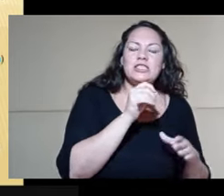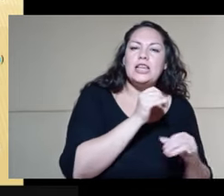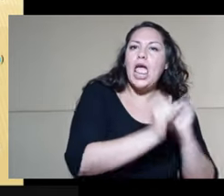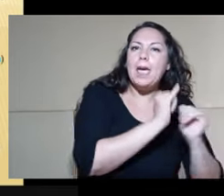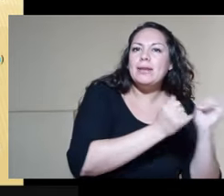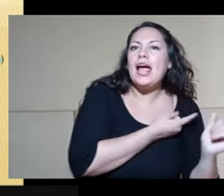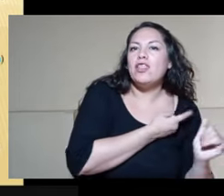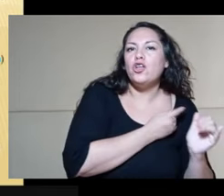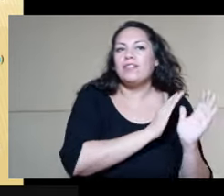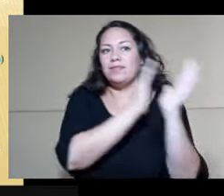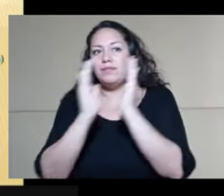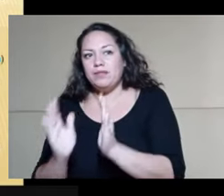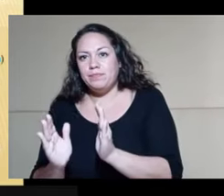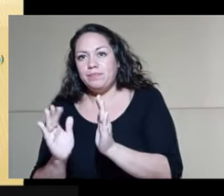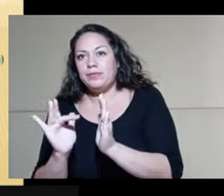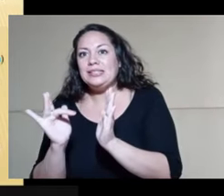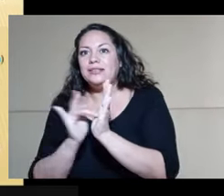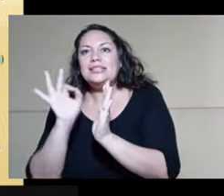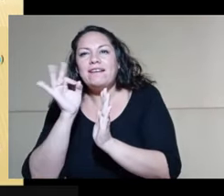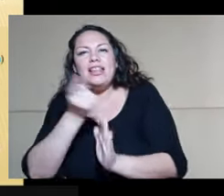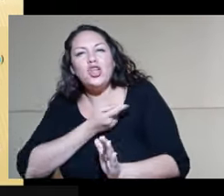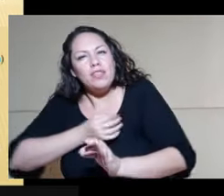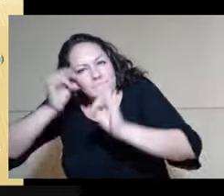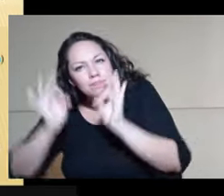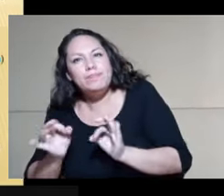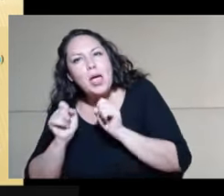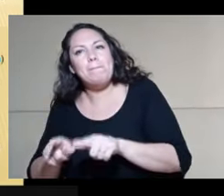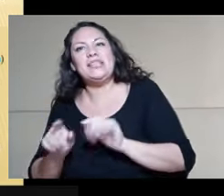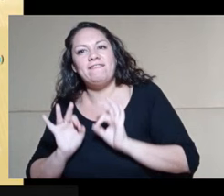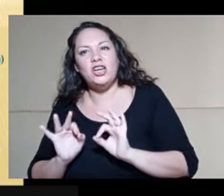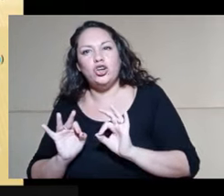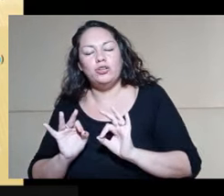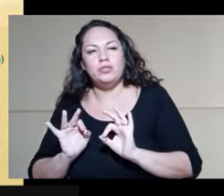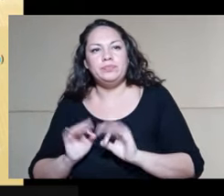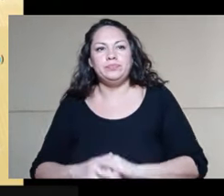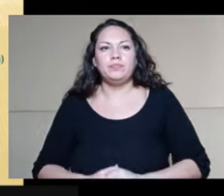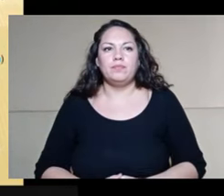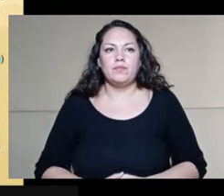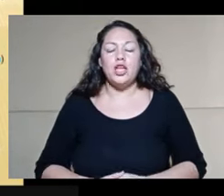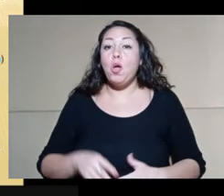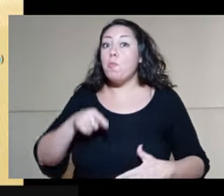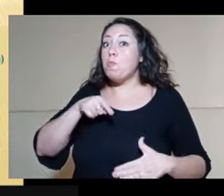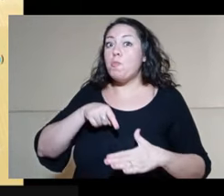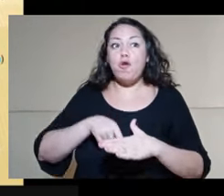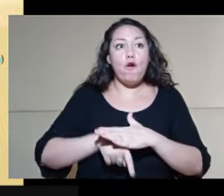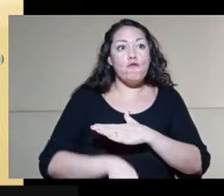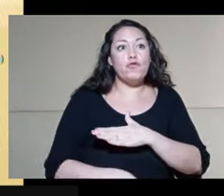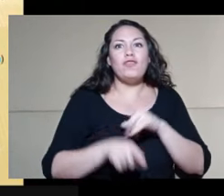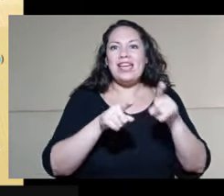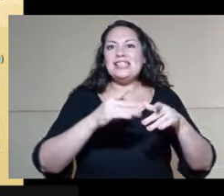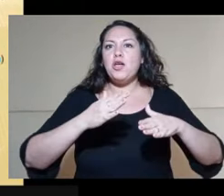discriminar los puntos. En cambio, en el epicrítico sí puedo discriminar puntos. ¿Ah? Y la